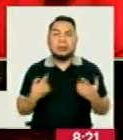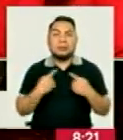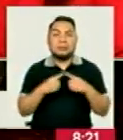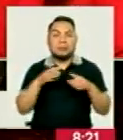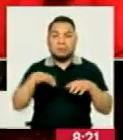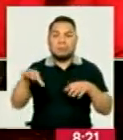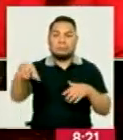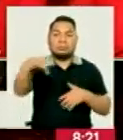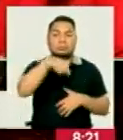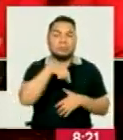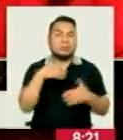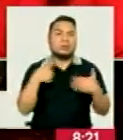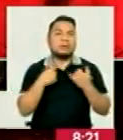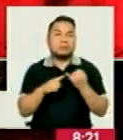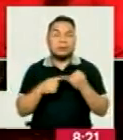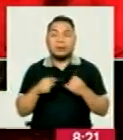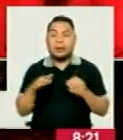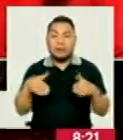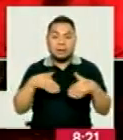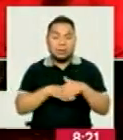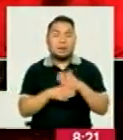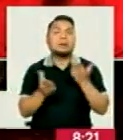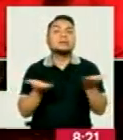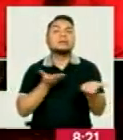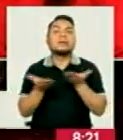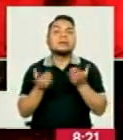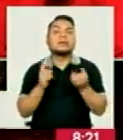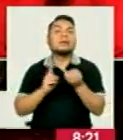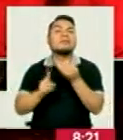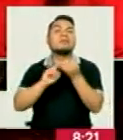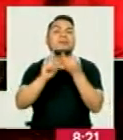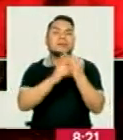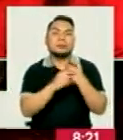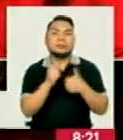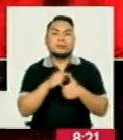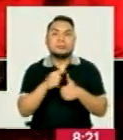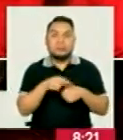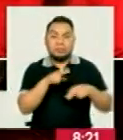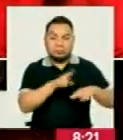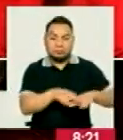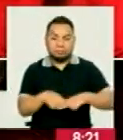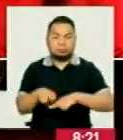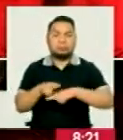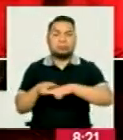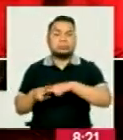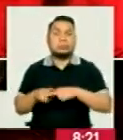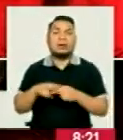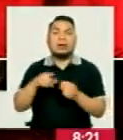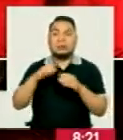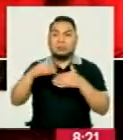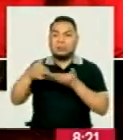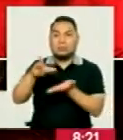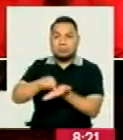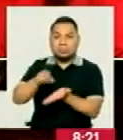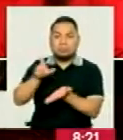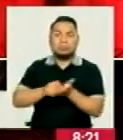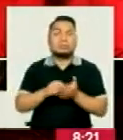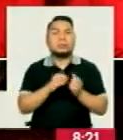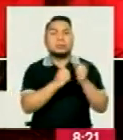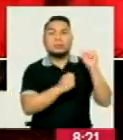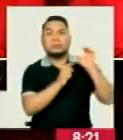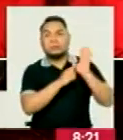ejemplo, con una sala de servicios múltiples, dotadas de sillas, de impresora, de ecran,